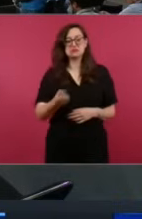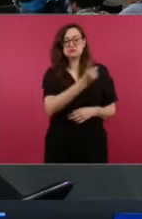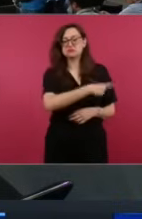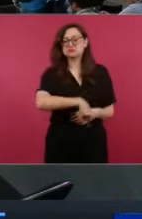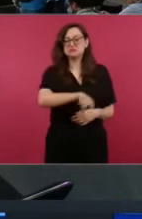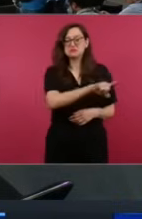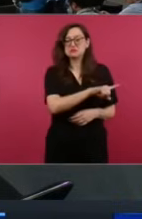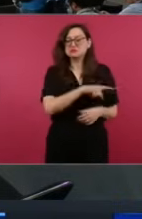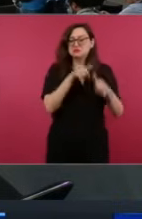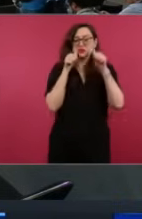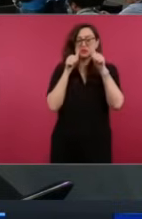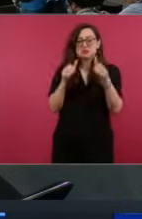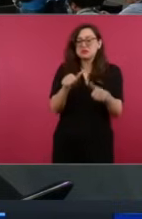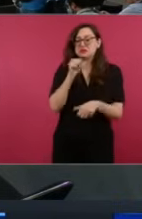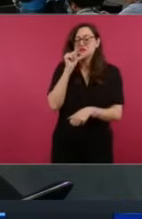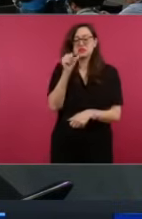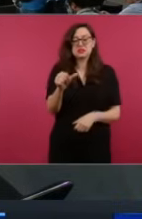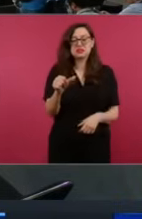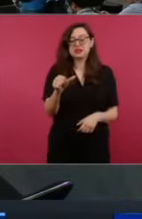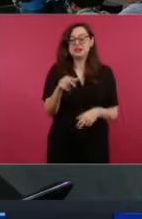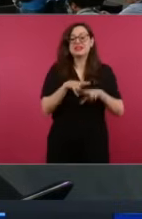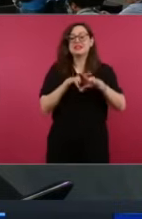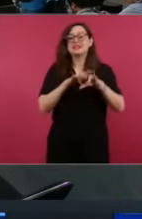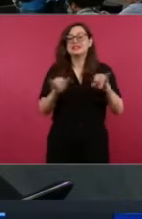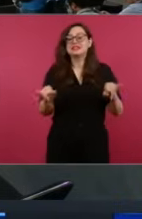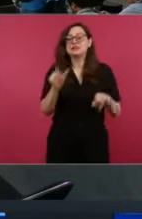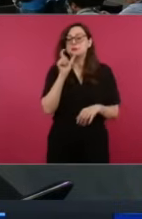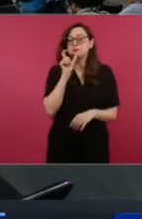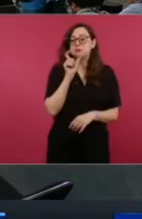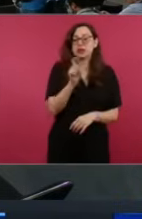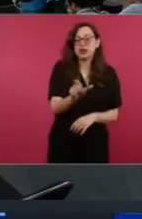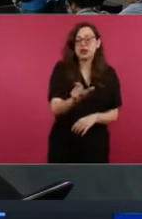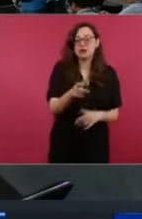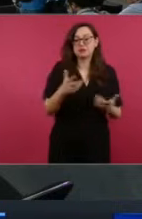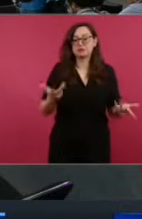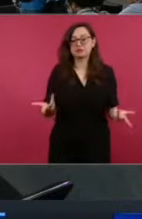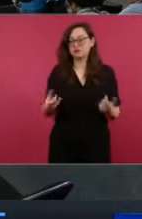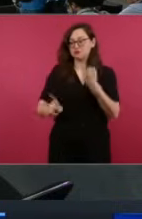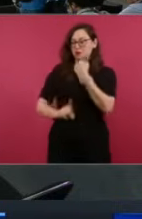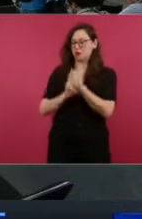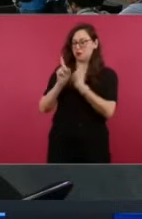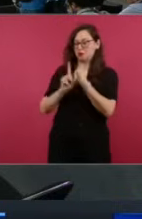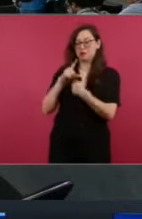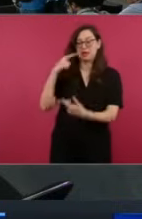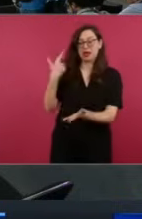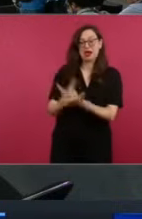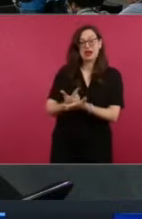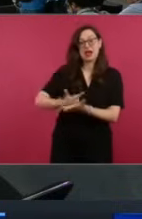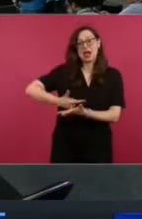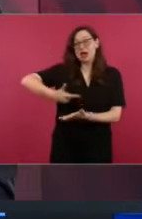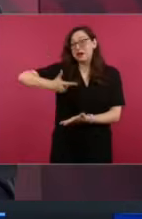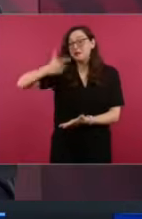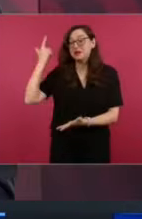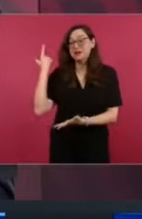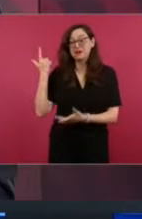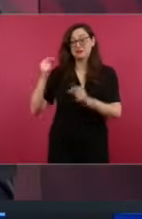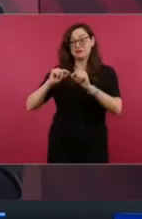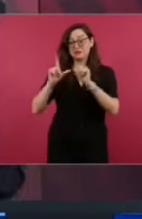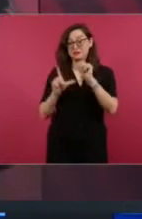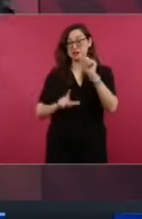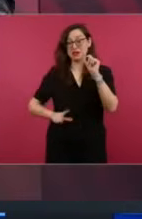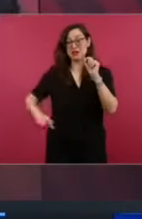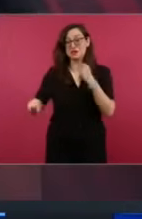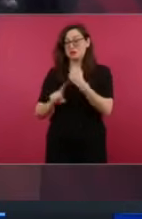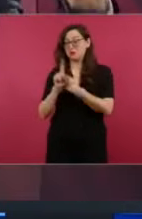le interesa si hay violencia en México en los niveles que supuestamente existe. La querían para el